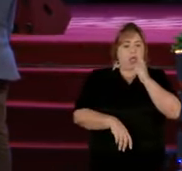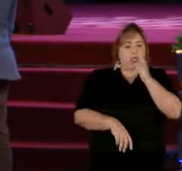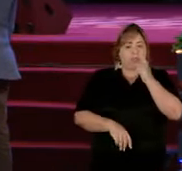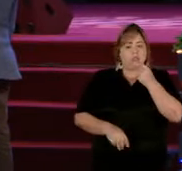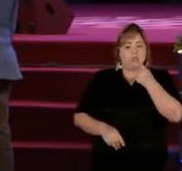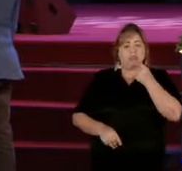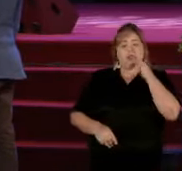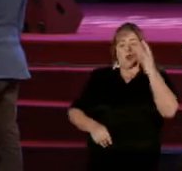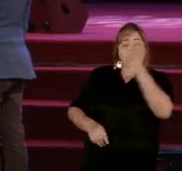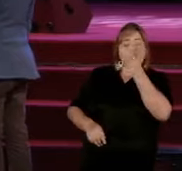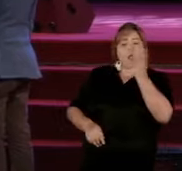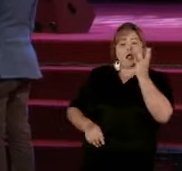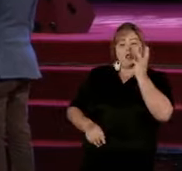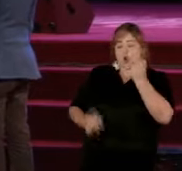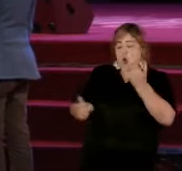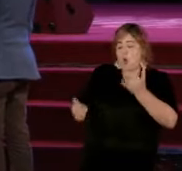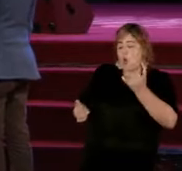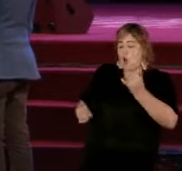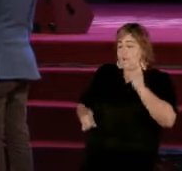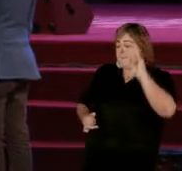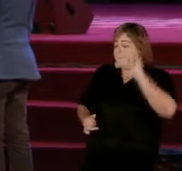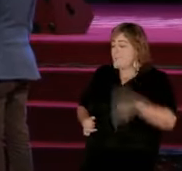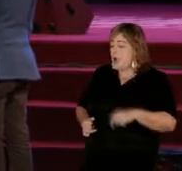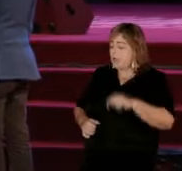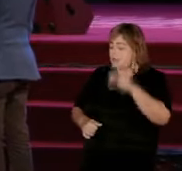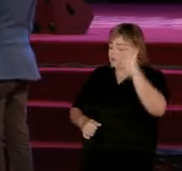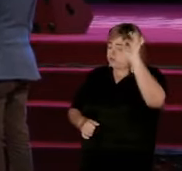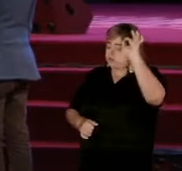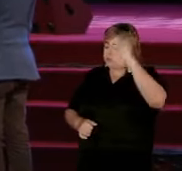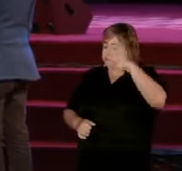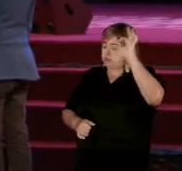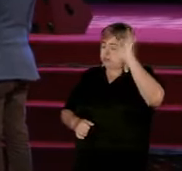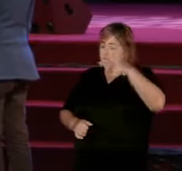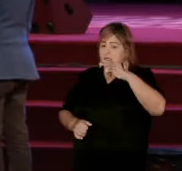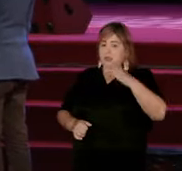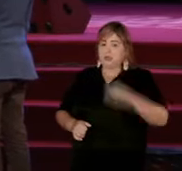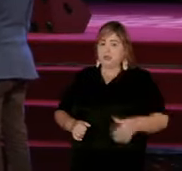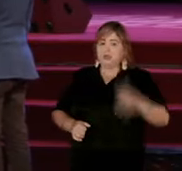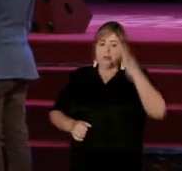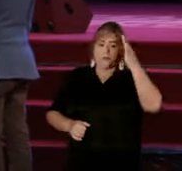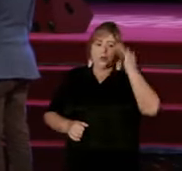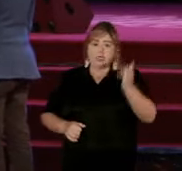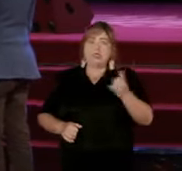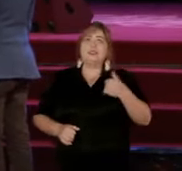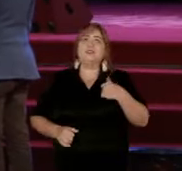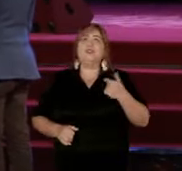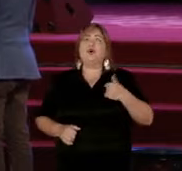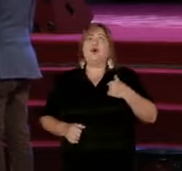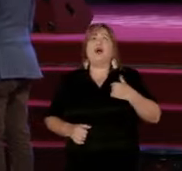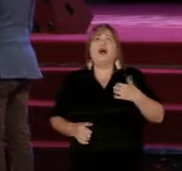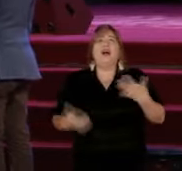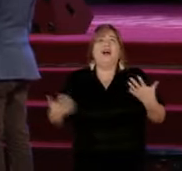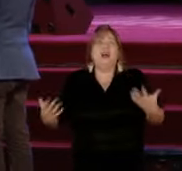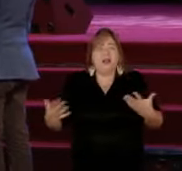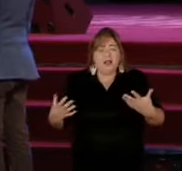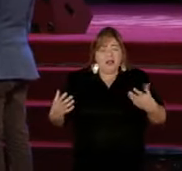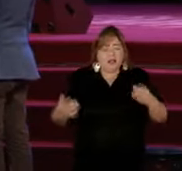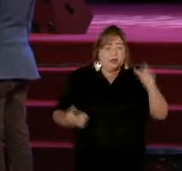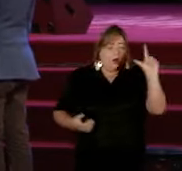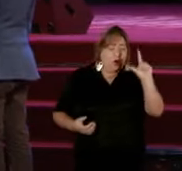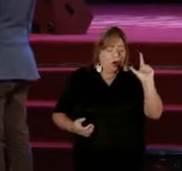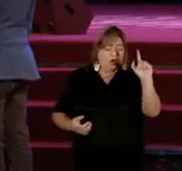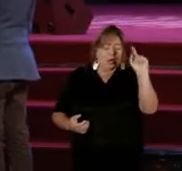hijo, hoy te toca predicar. Y tú, wow, parece que el apóstol no sabe. Yo estuve con el chipihammer el lunes, el martes, el